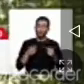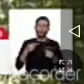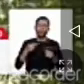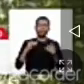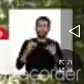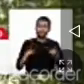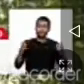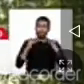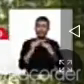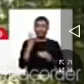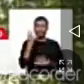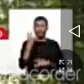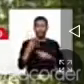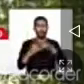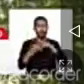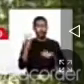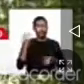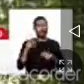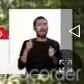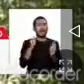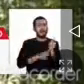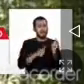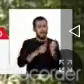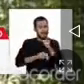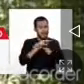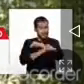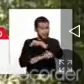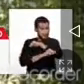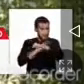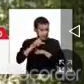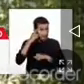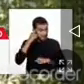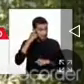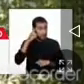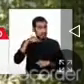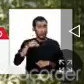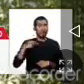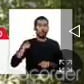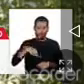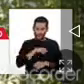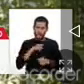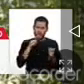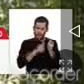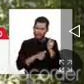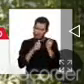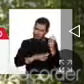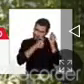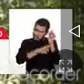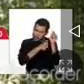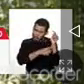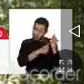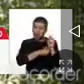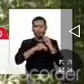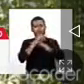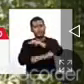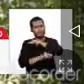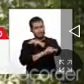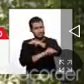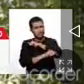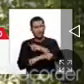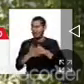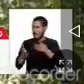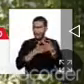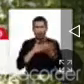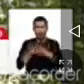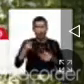que los gobiernos democráticos de cuatro naciones hermanas, y esto no hay que quitar el dedo del renglón, somos naciones hermanas. A pesar